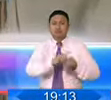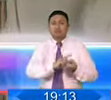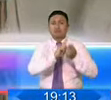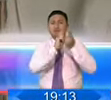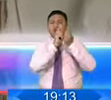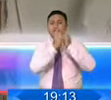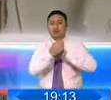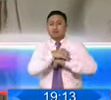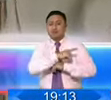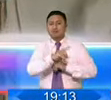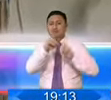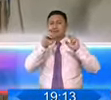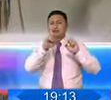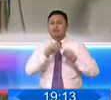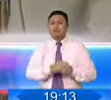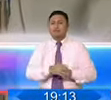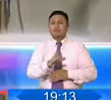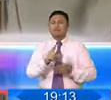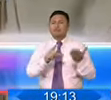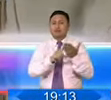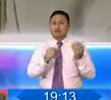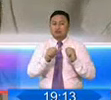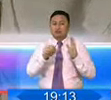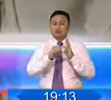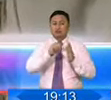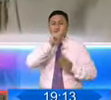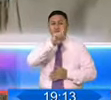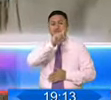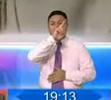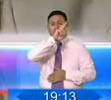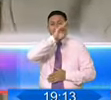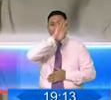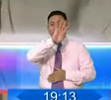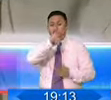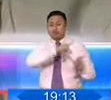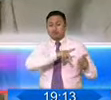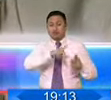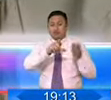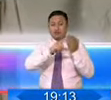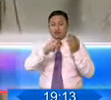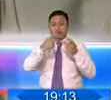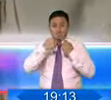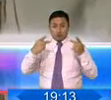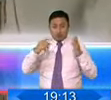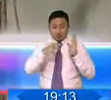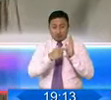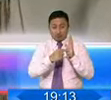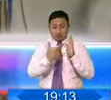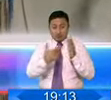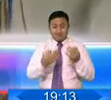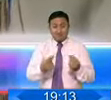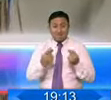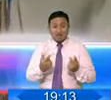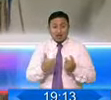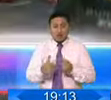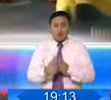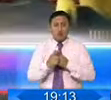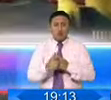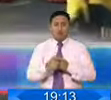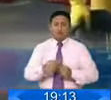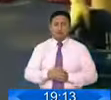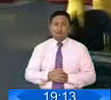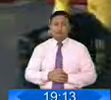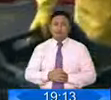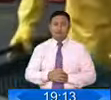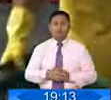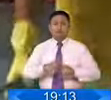regla macrofiscal que consta en el artículo 124 de la Ley Orgánica de Planificación y Finanzas Públicas. Tiene que hacerlo ya, eso es urgente. Pero